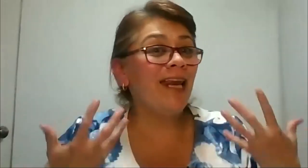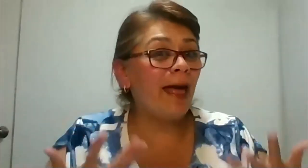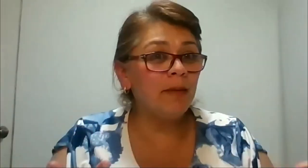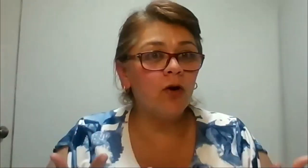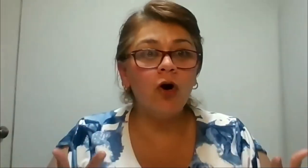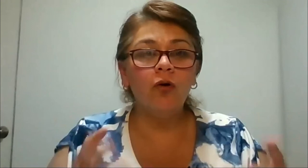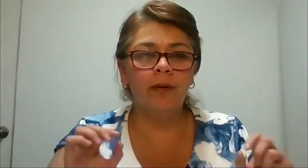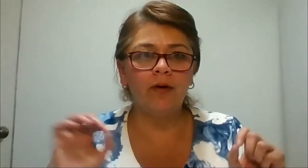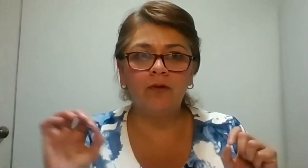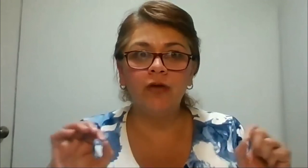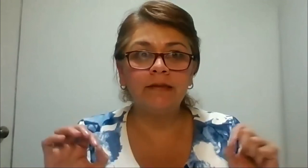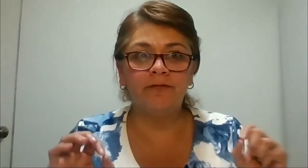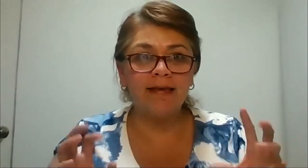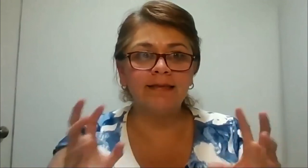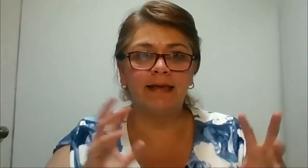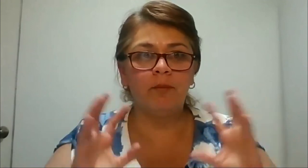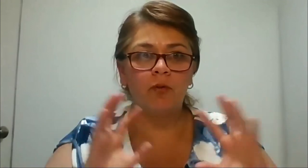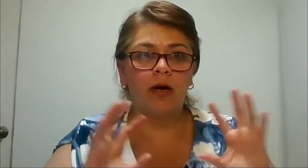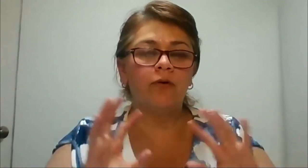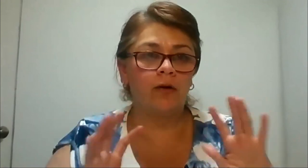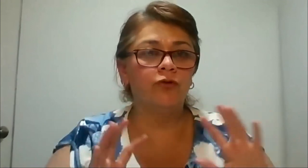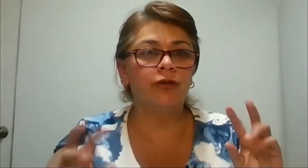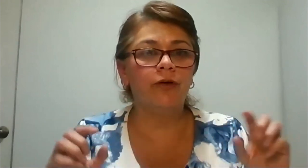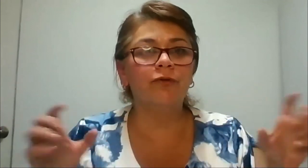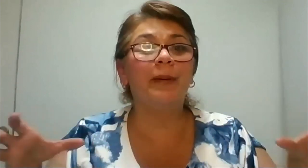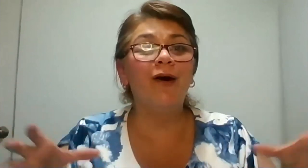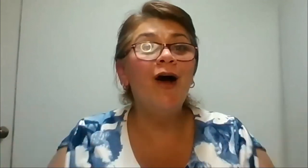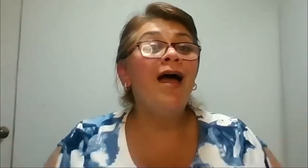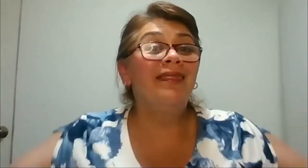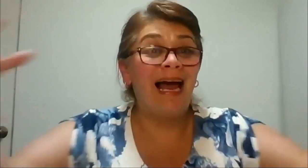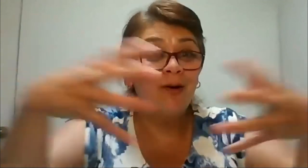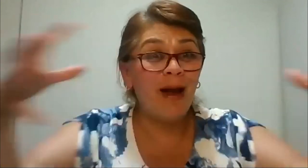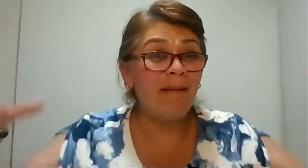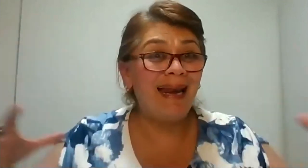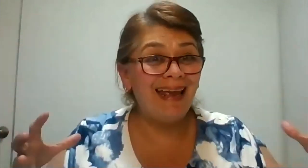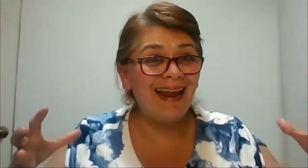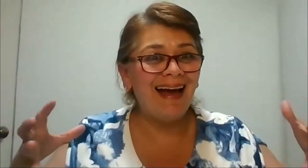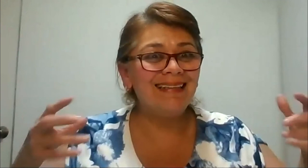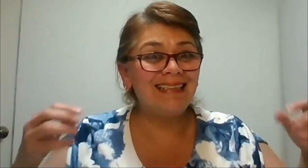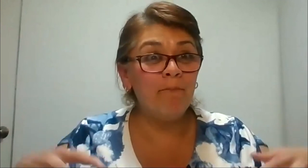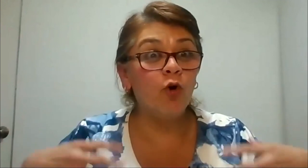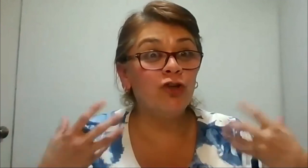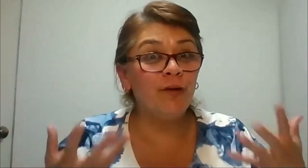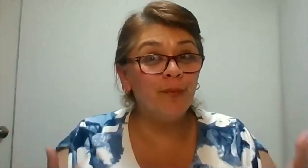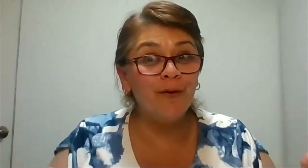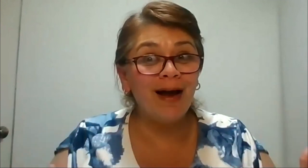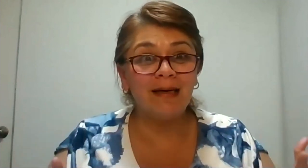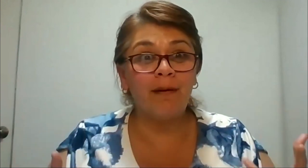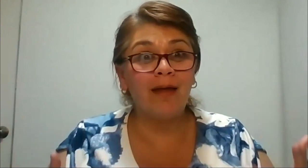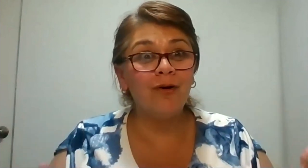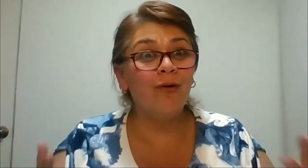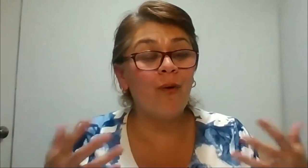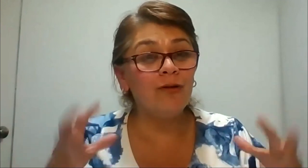muy dinámico. Hubieron algunas fallas que provocaron algunos enojos, pero de alguna manera se motivó